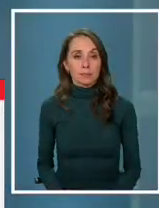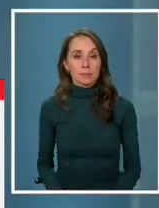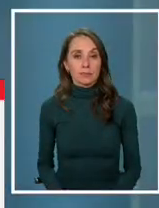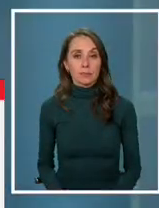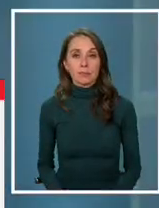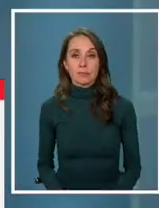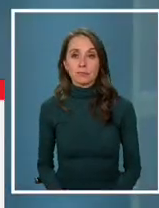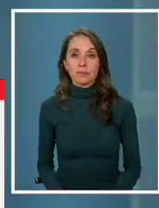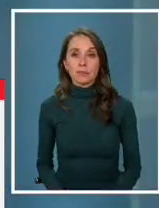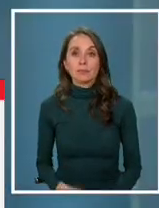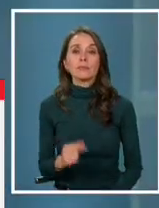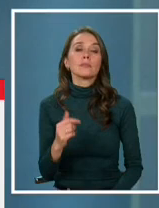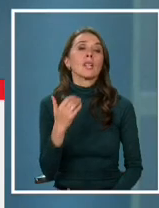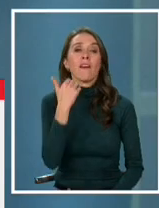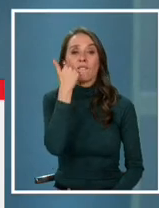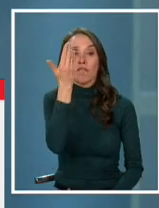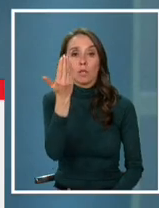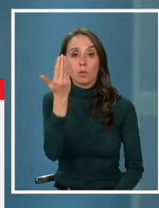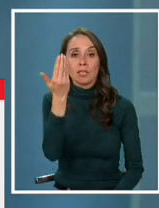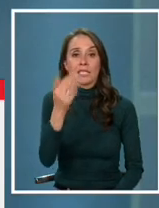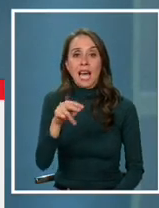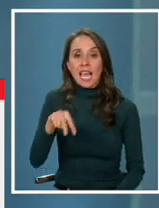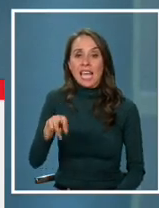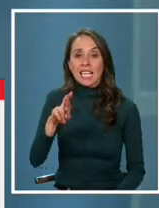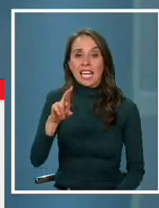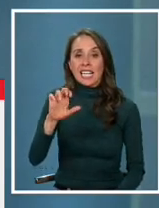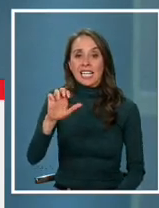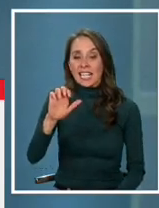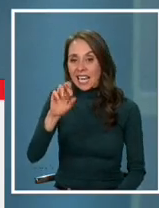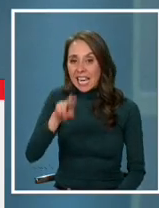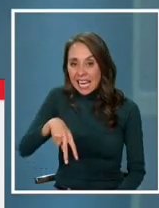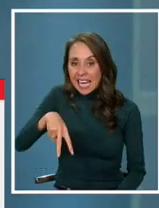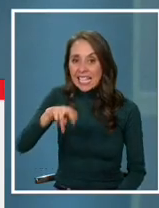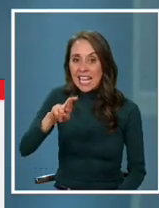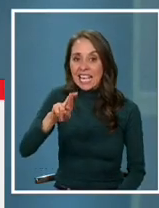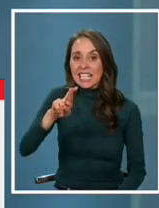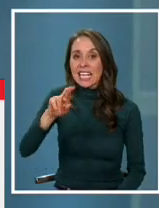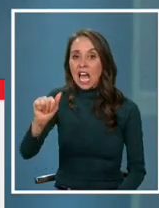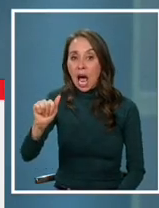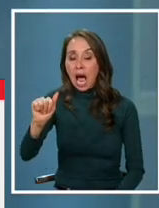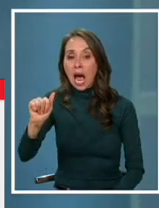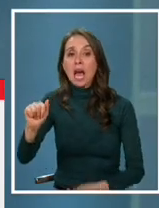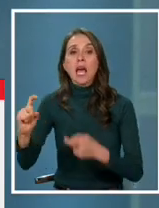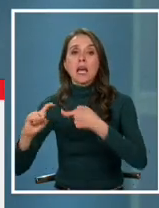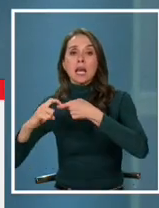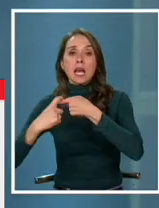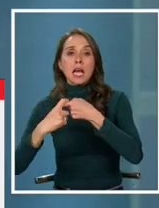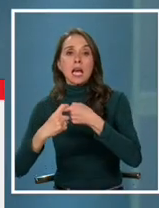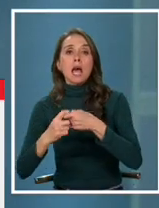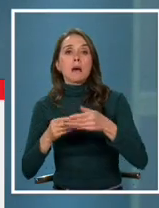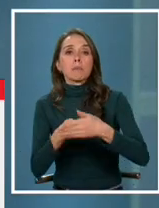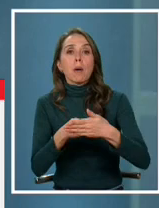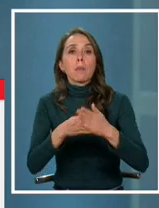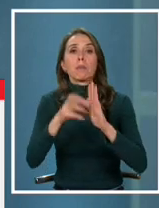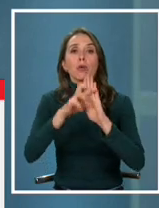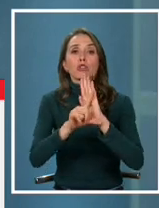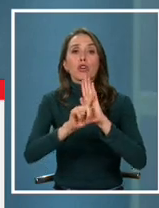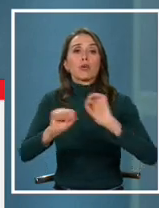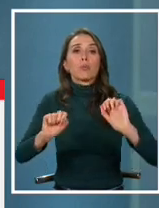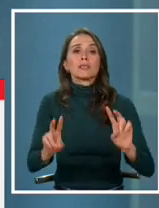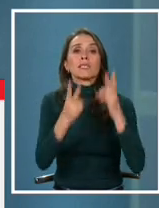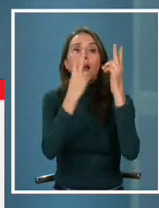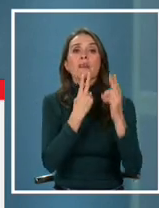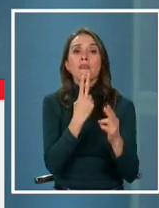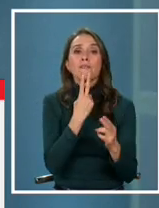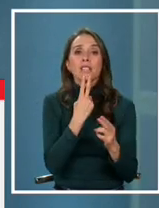tema es una vergüenza que la nra y sus aliados estén frenando todos los intentos de avanzar en medidas que buscan salvar vidas